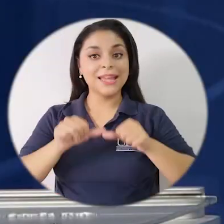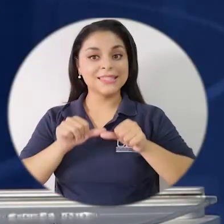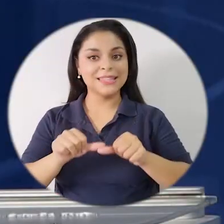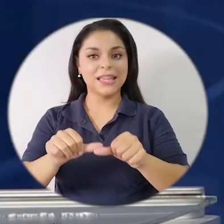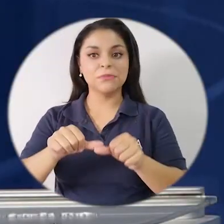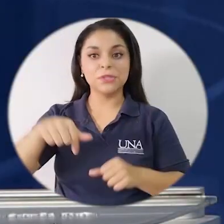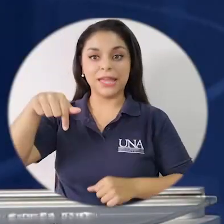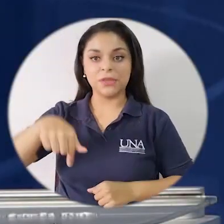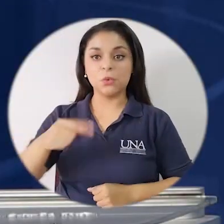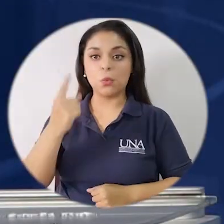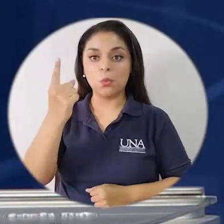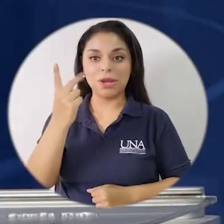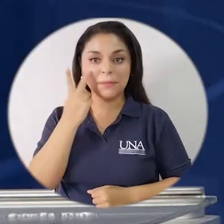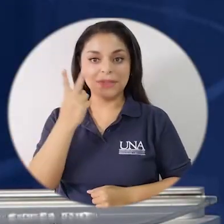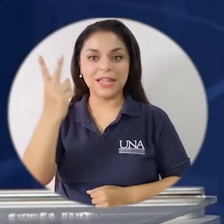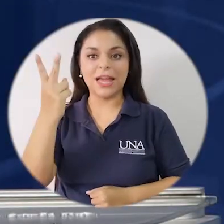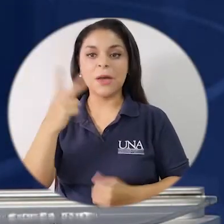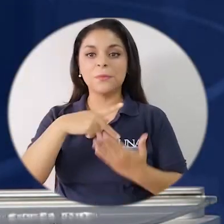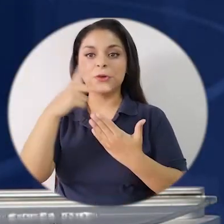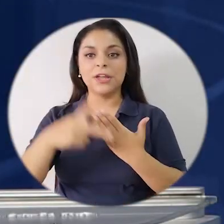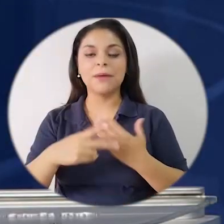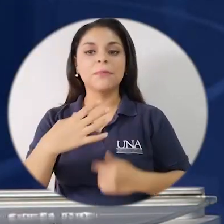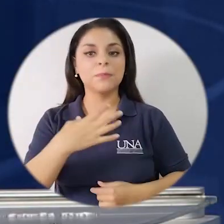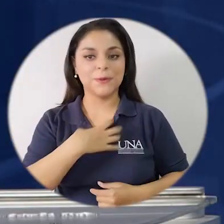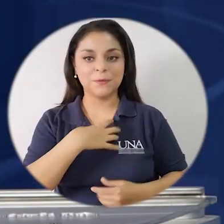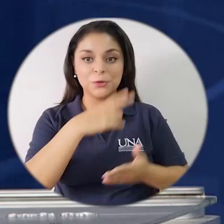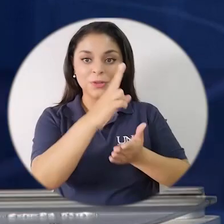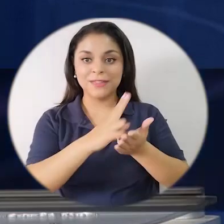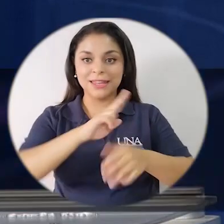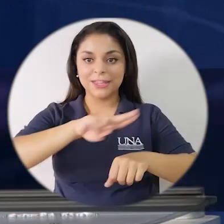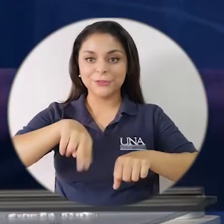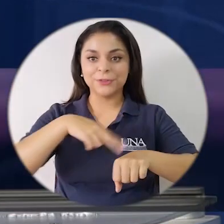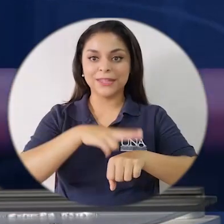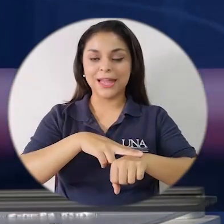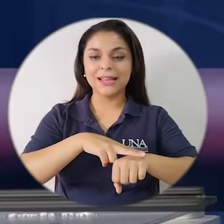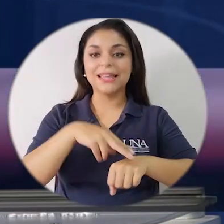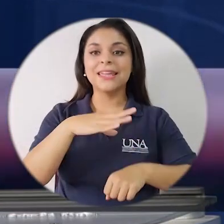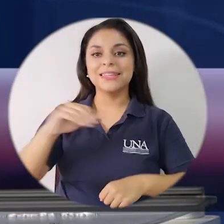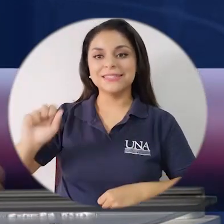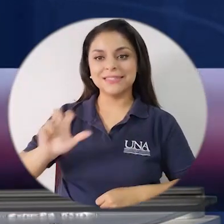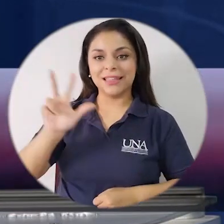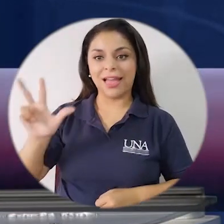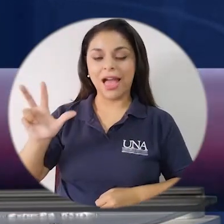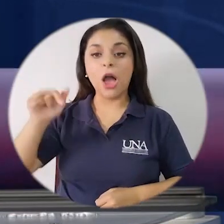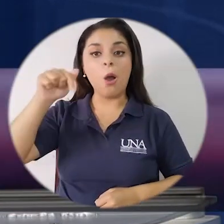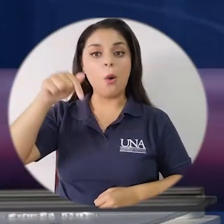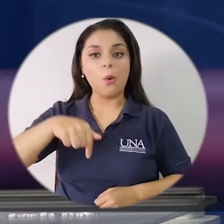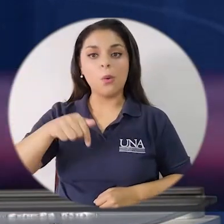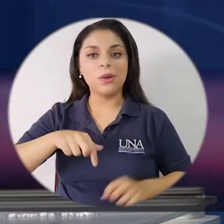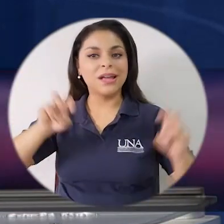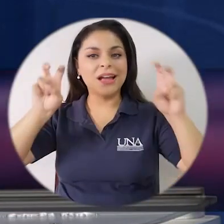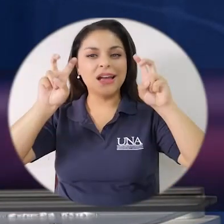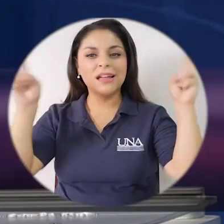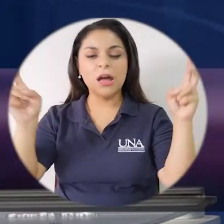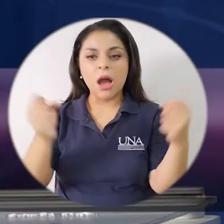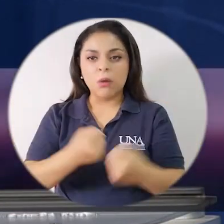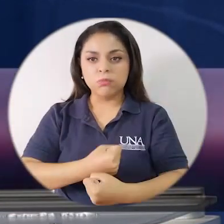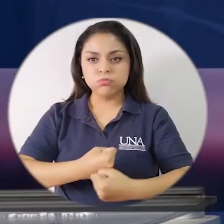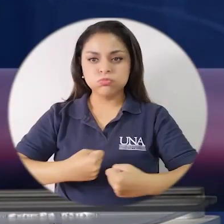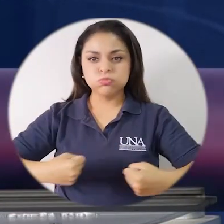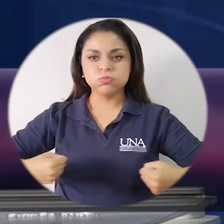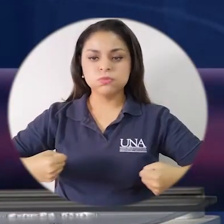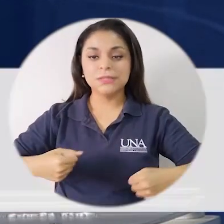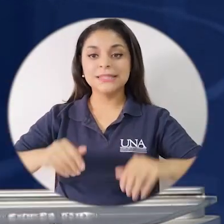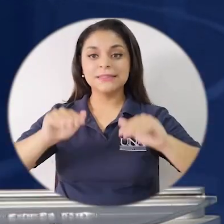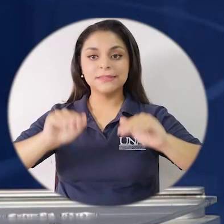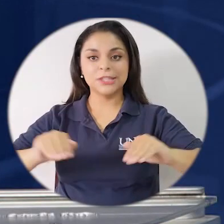Continúe usted con una mirada, el programa de la Universidad Nacional y del CINAR S.A. Hoy con el tema de obesidad y sobrepeso en niñas,